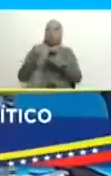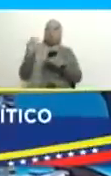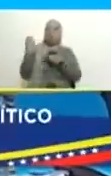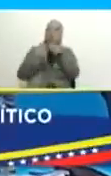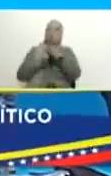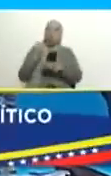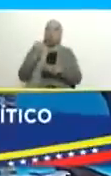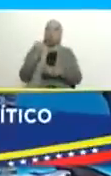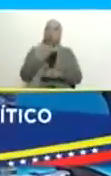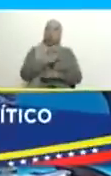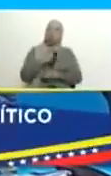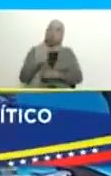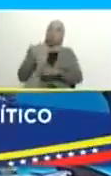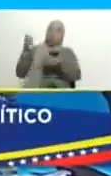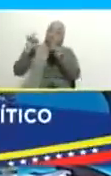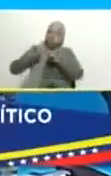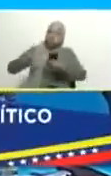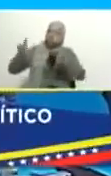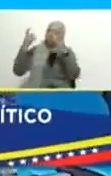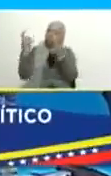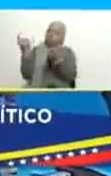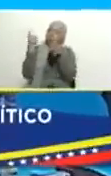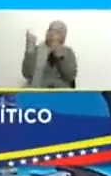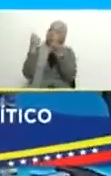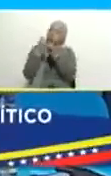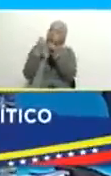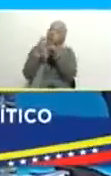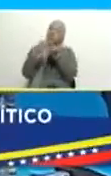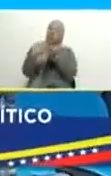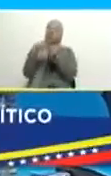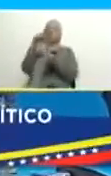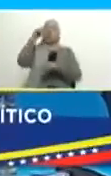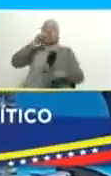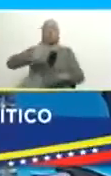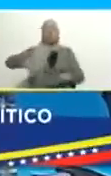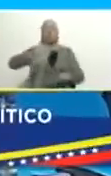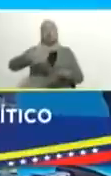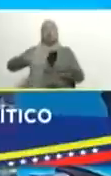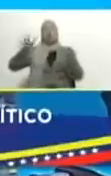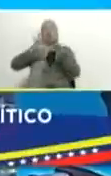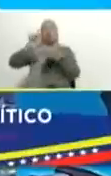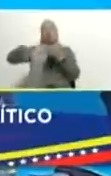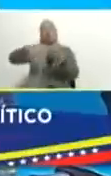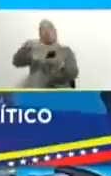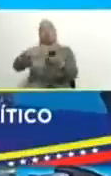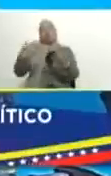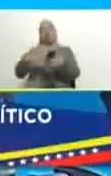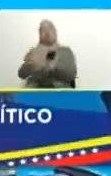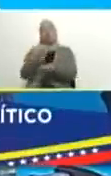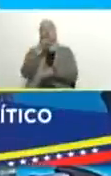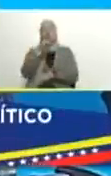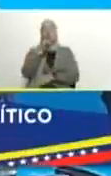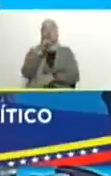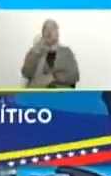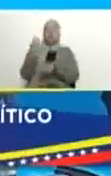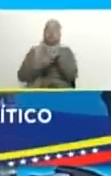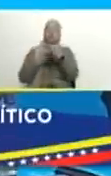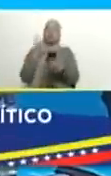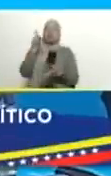la enseñanza que nos deja la realidad es que un pueblo en unión nacional es invencible. Y usted